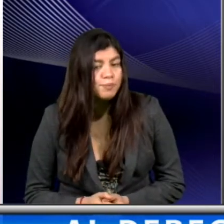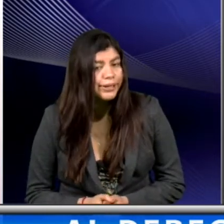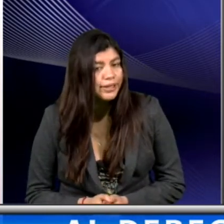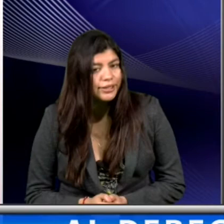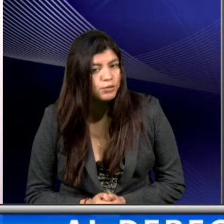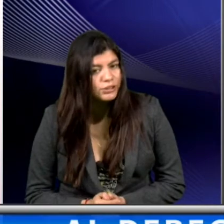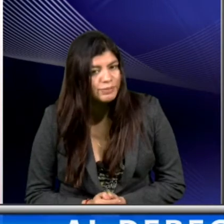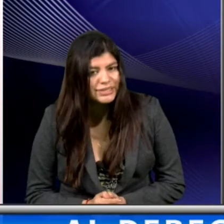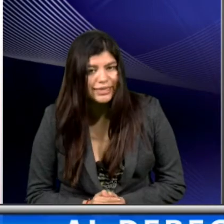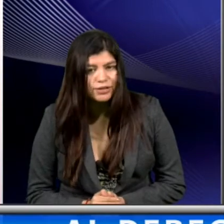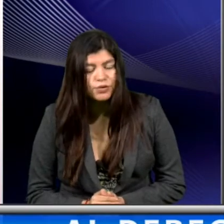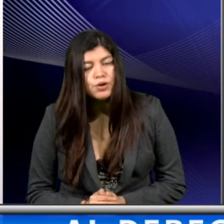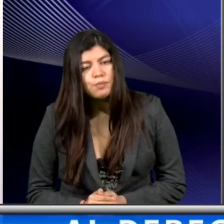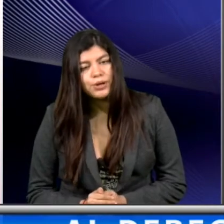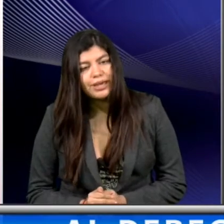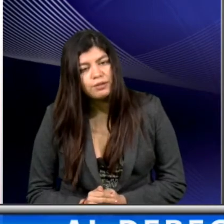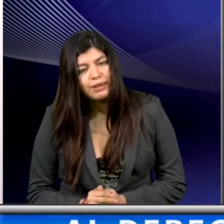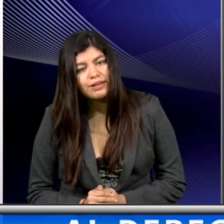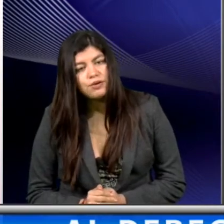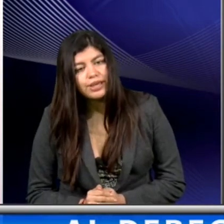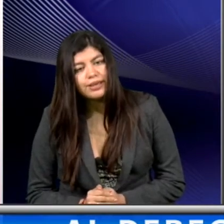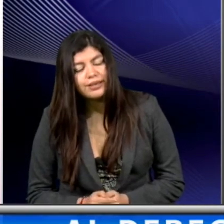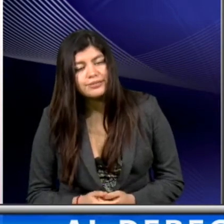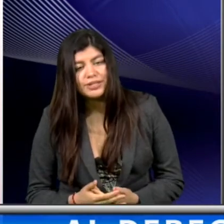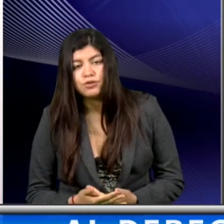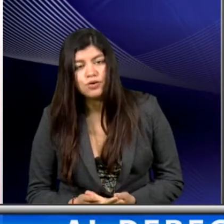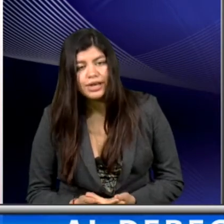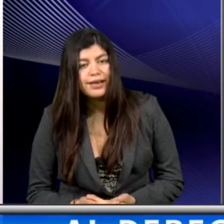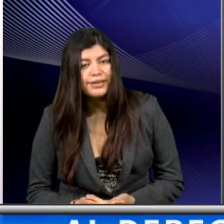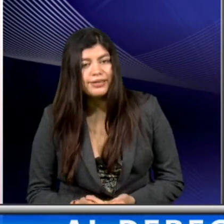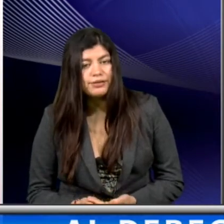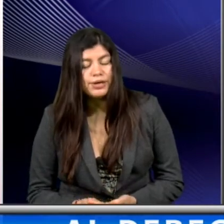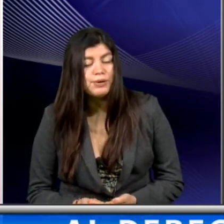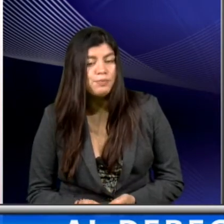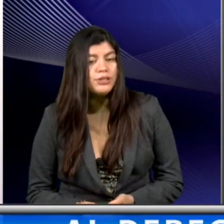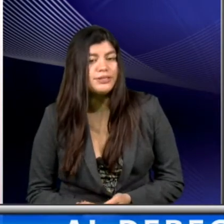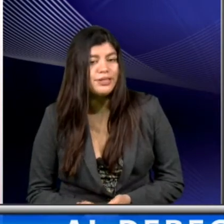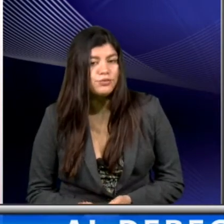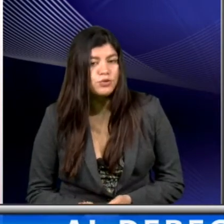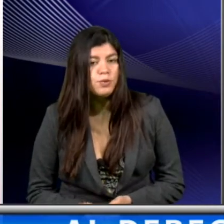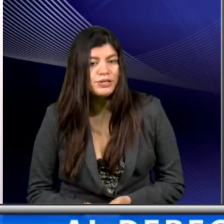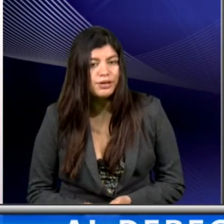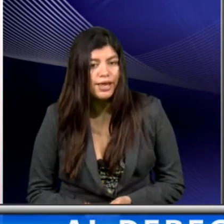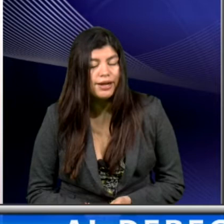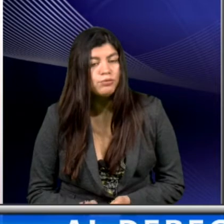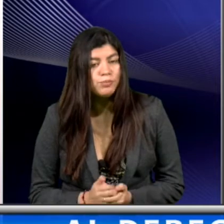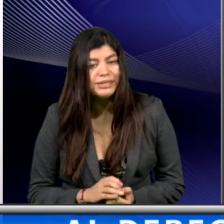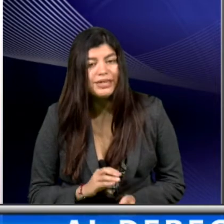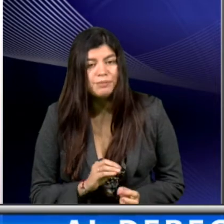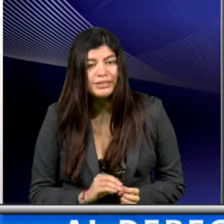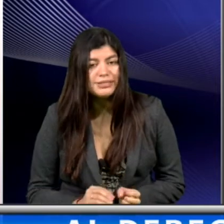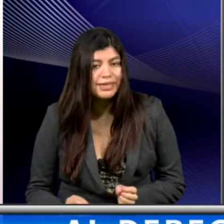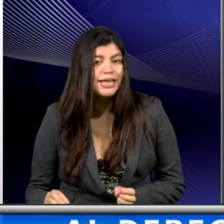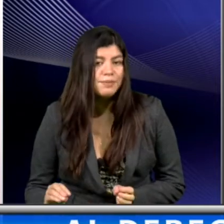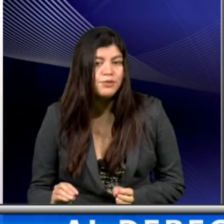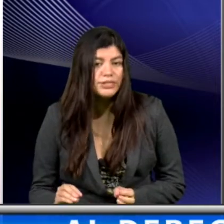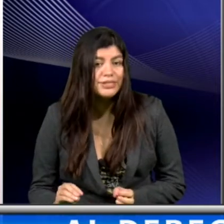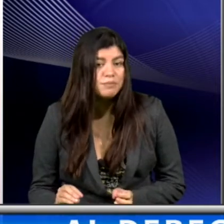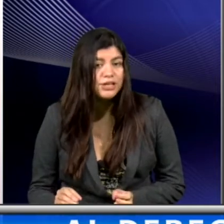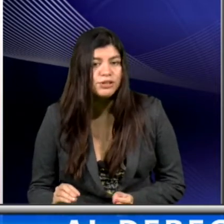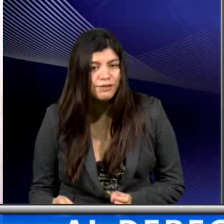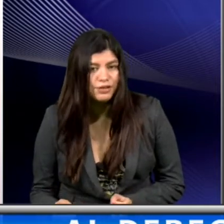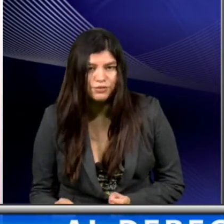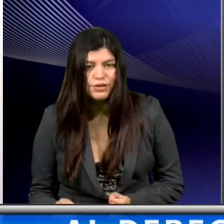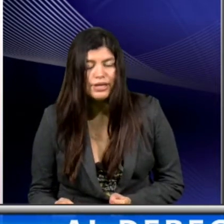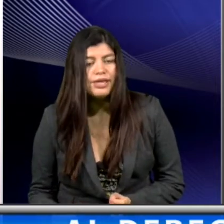personas comprendan que este es un tema serio, porque además de lo que, si no cae en una hipótesis de consumo personal, automáticamente se cae a la hipótesis